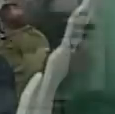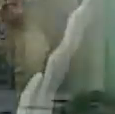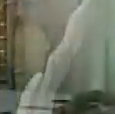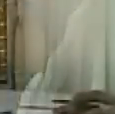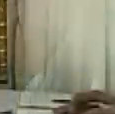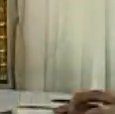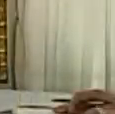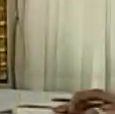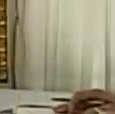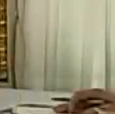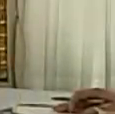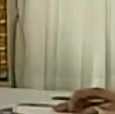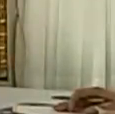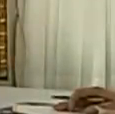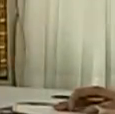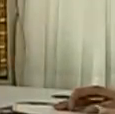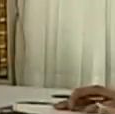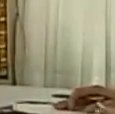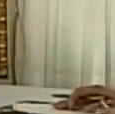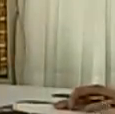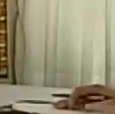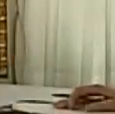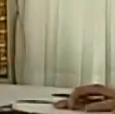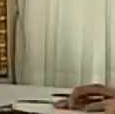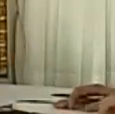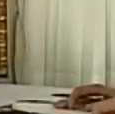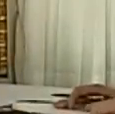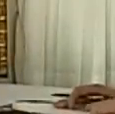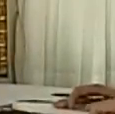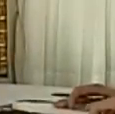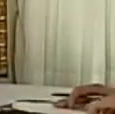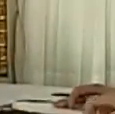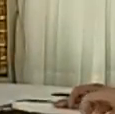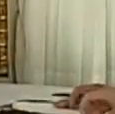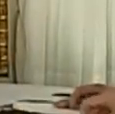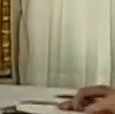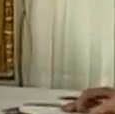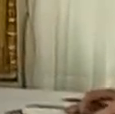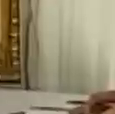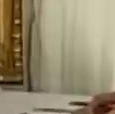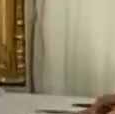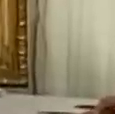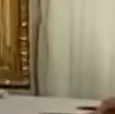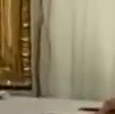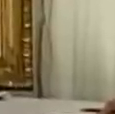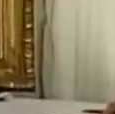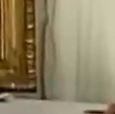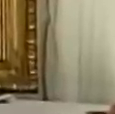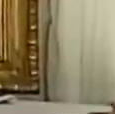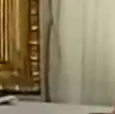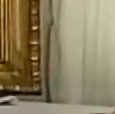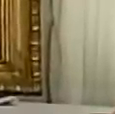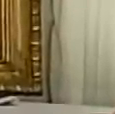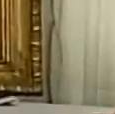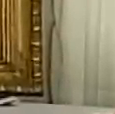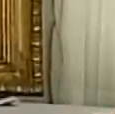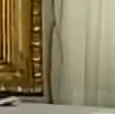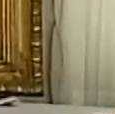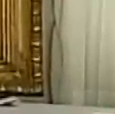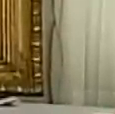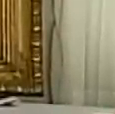Bueno, saludos a Venezuela. Buenas tardes a toda nuestra patria amada. Saludo a todos los venezolanos y